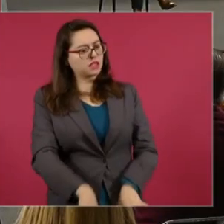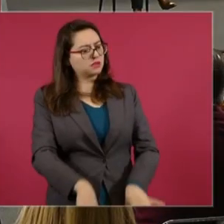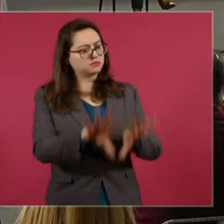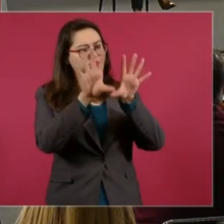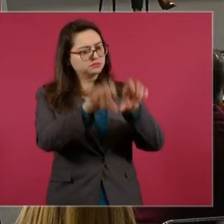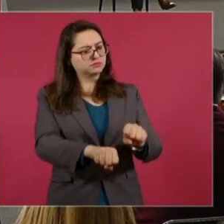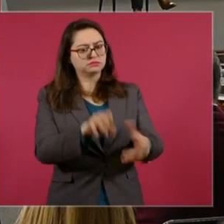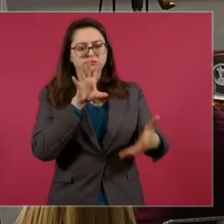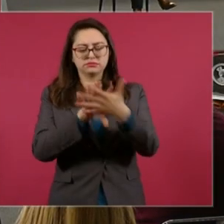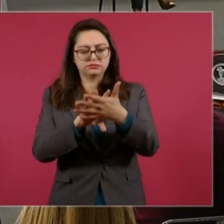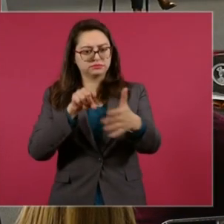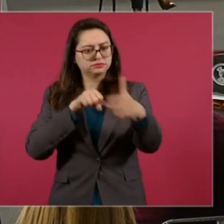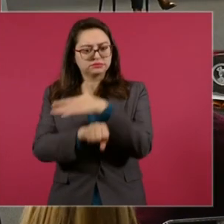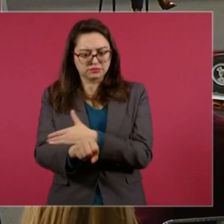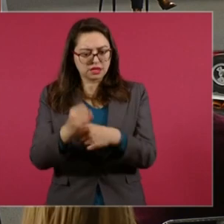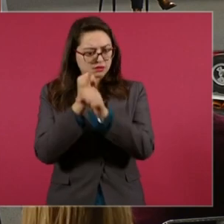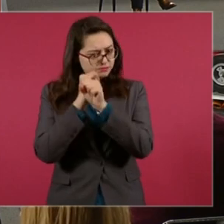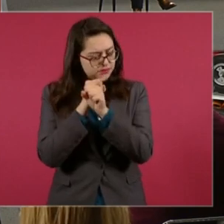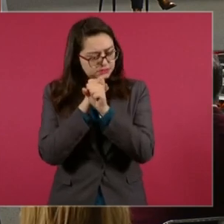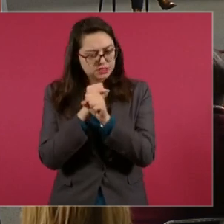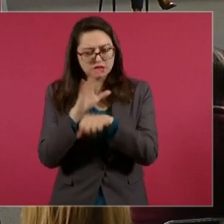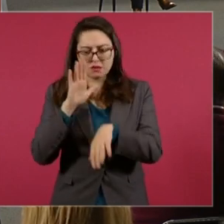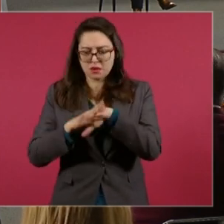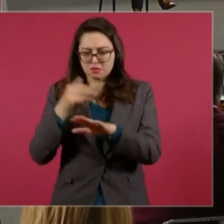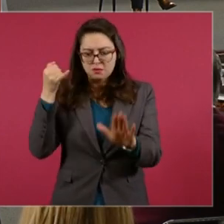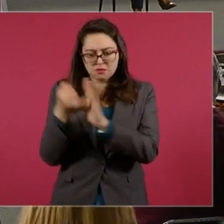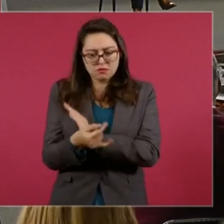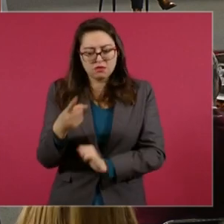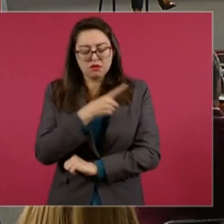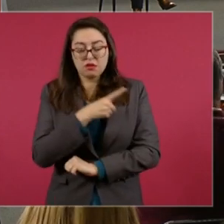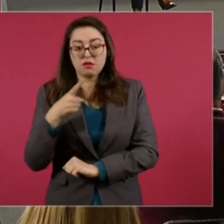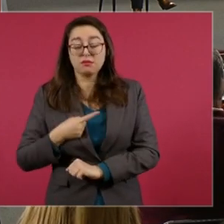también con esa misma mentalidad,